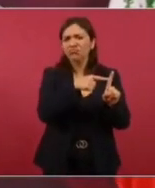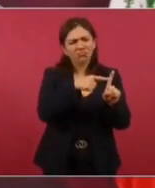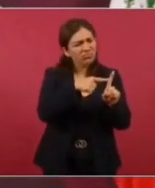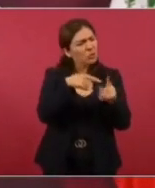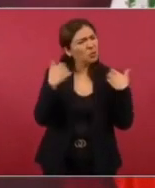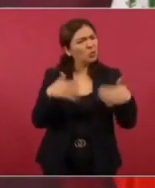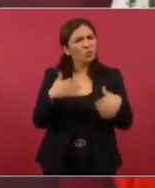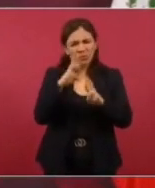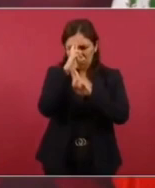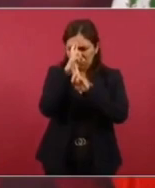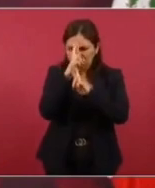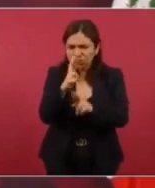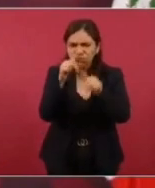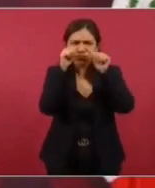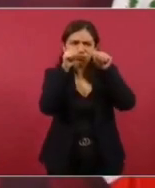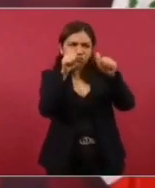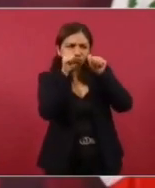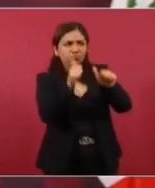respetuoso, atento